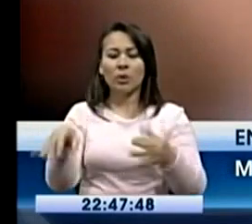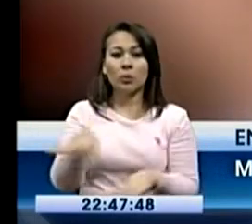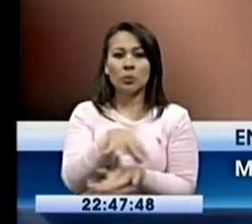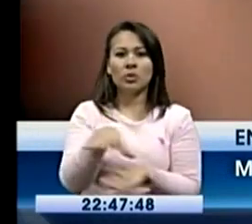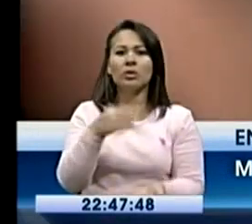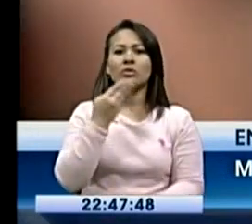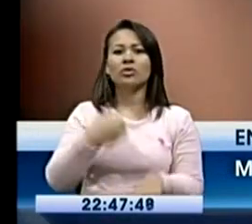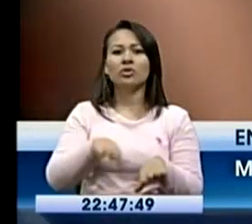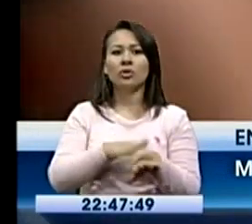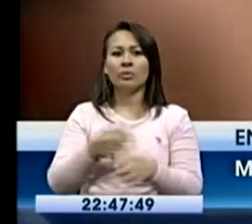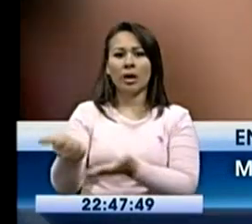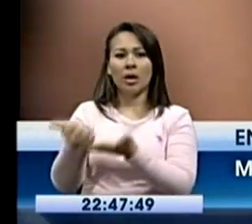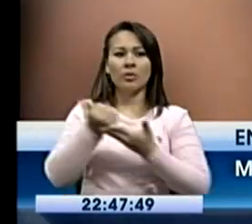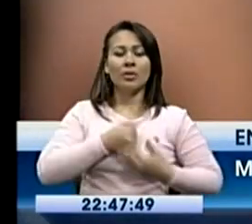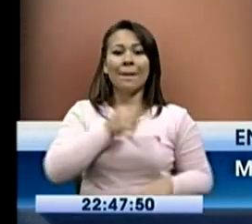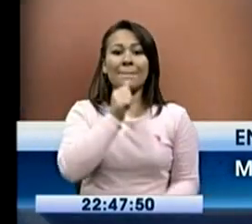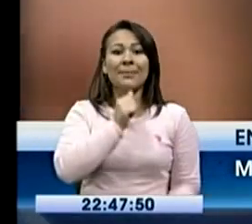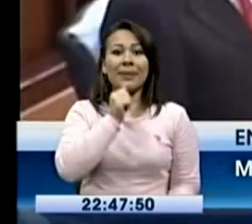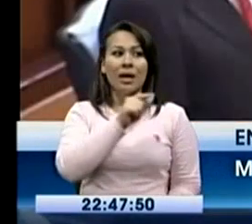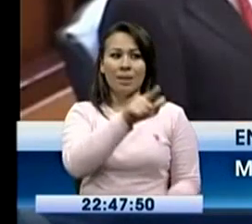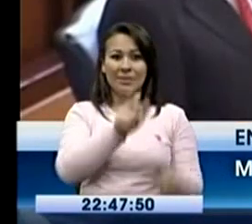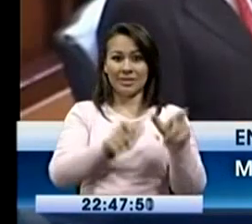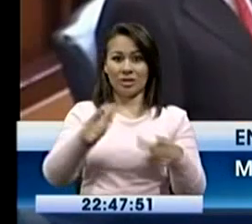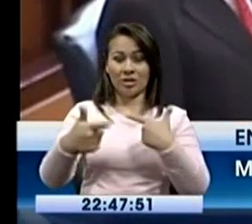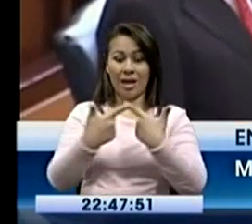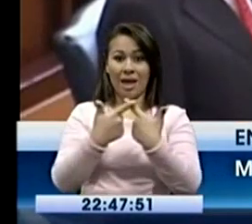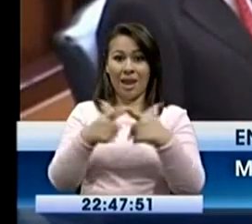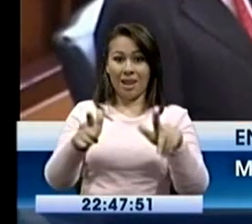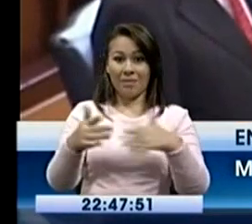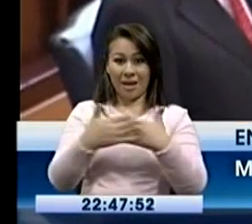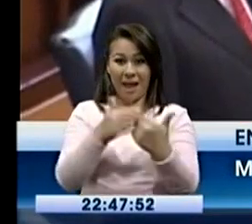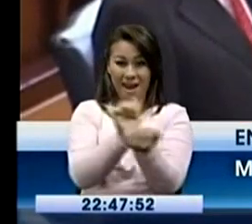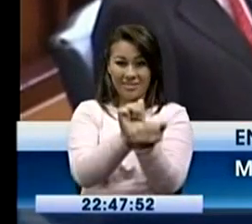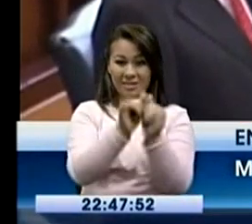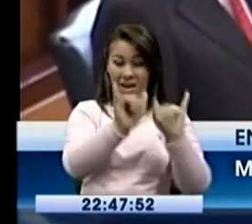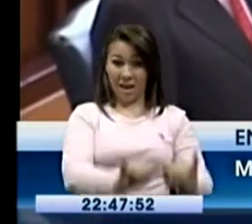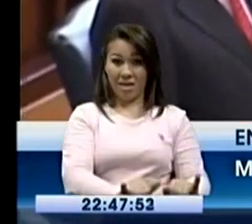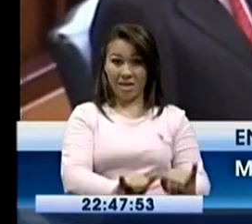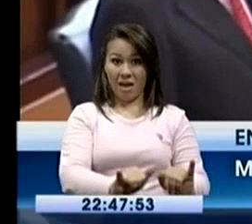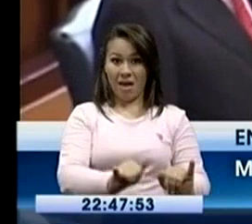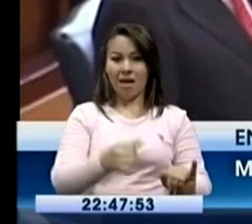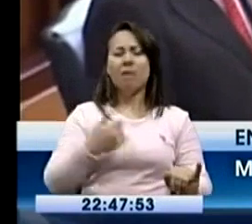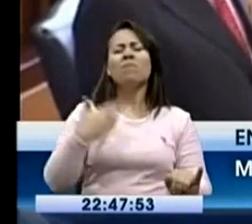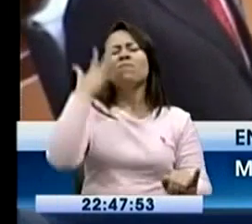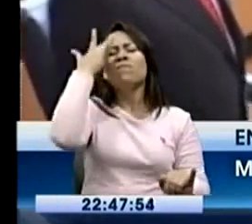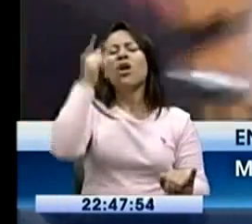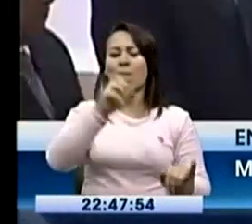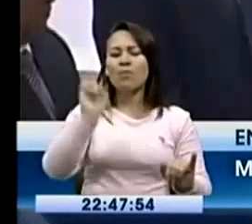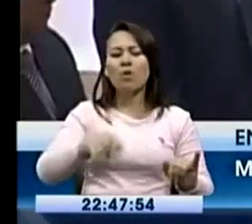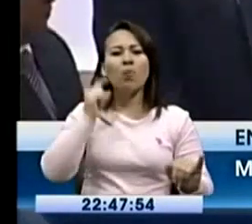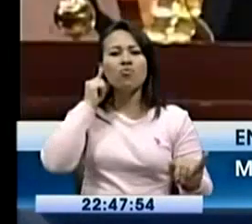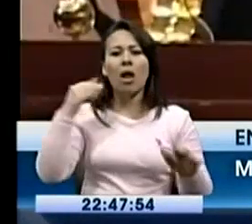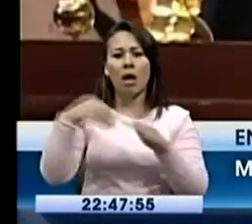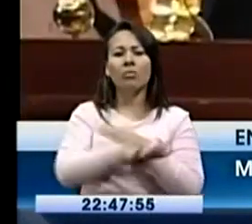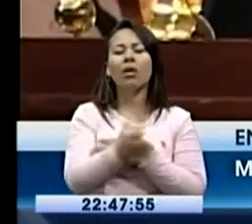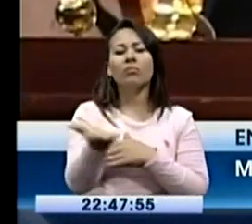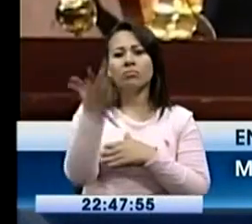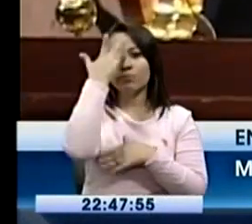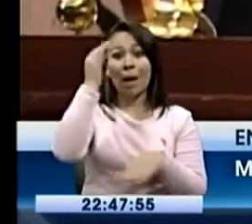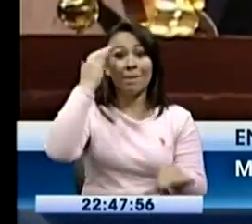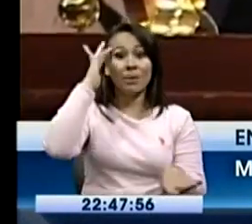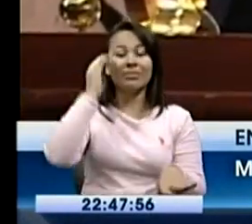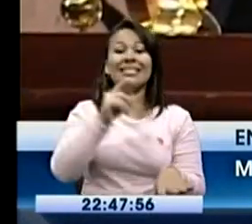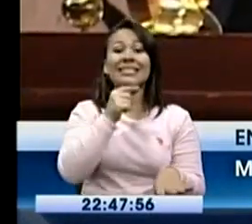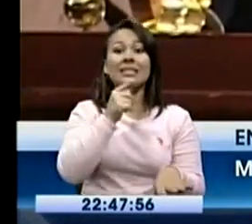los beneficios que obtuvieron los privados de libertad durante la tregua. Al parecer, lejos de dar explicaciones, las preocupaciones son por